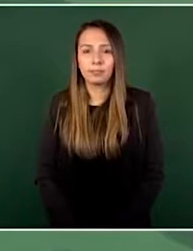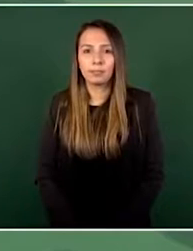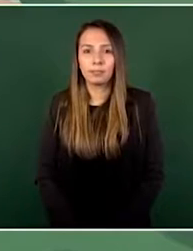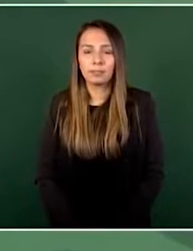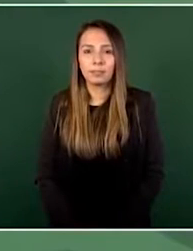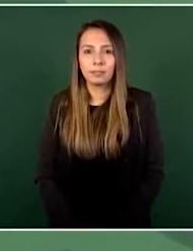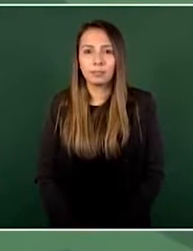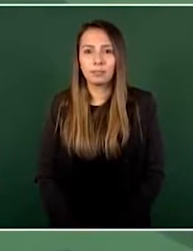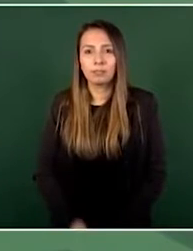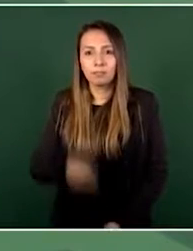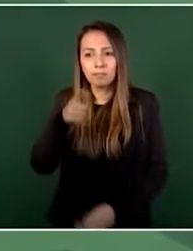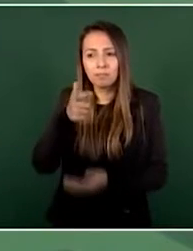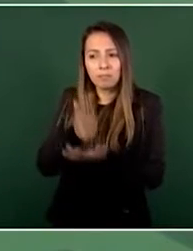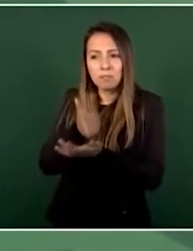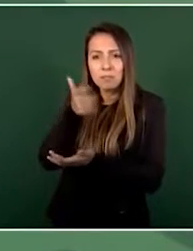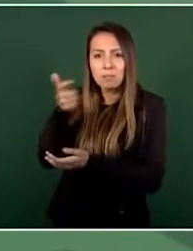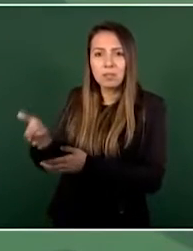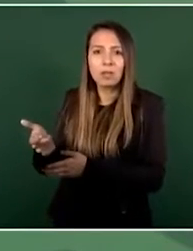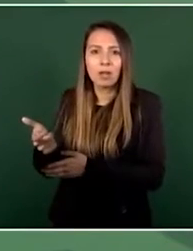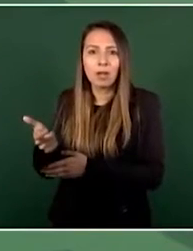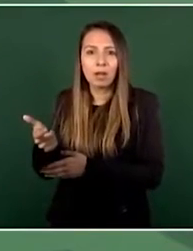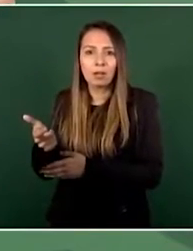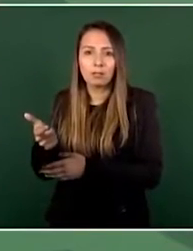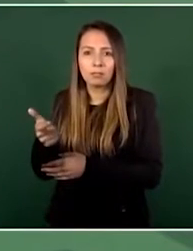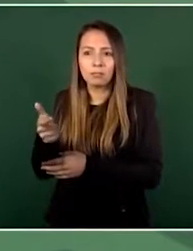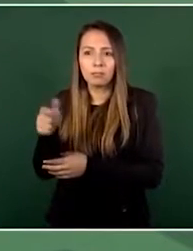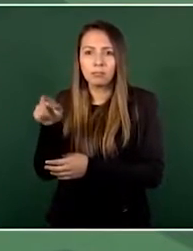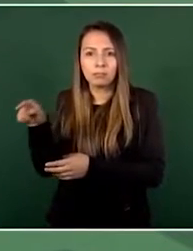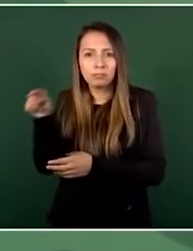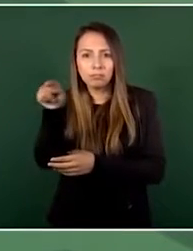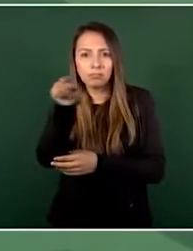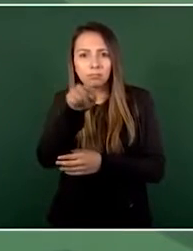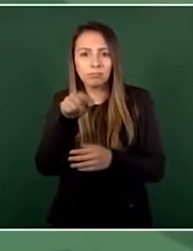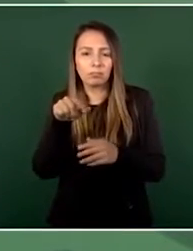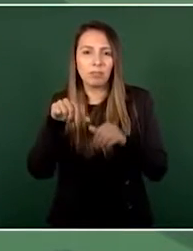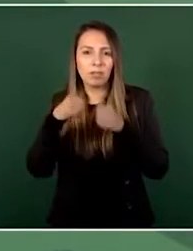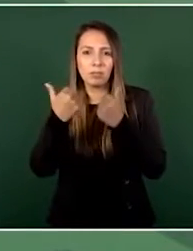que les da dinero a estas asociaciones,